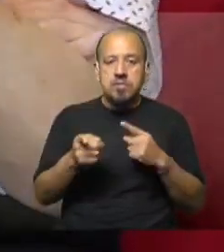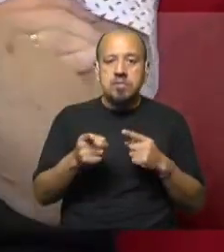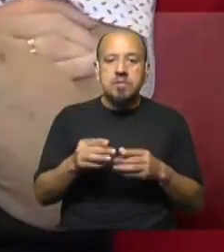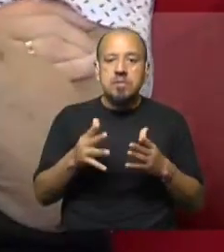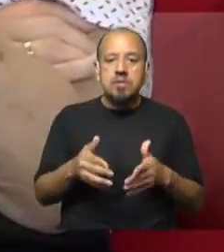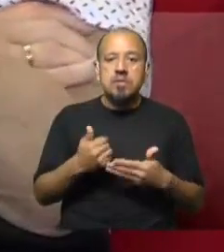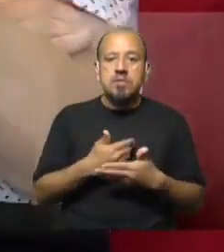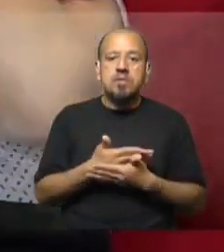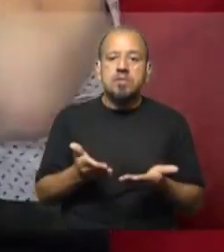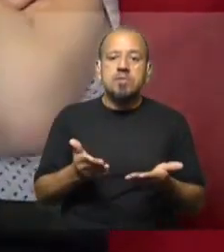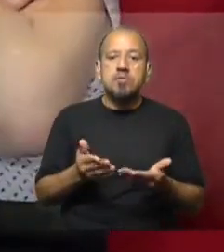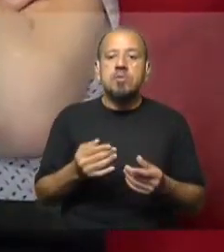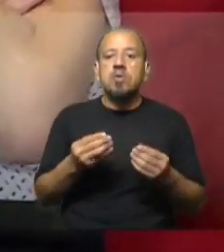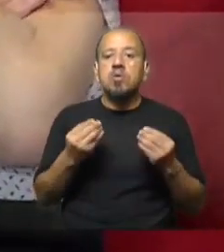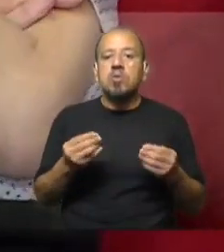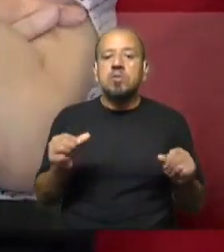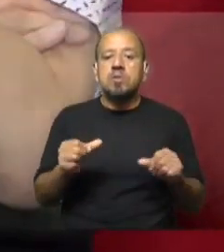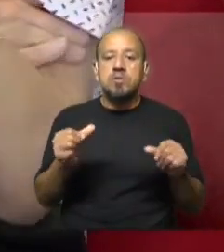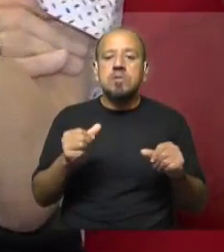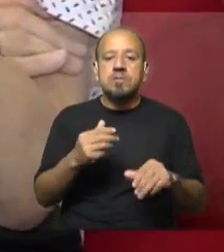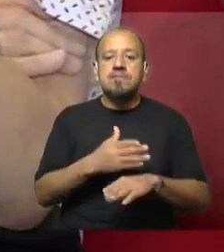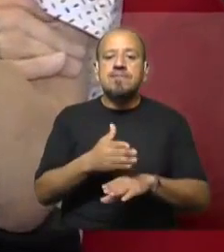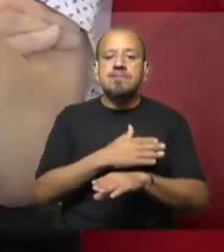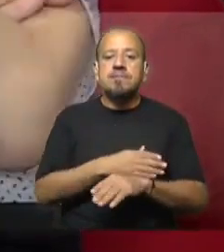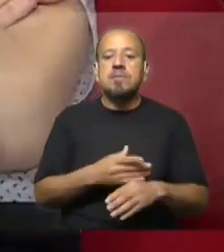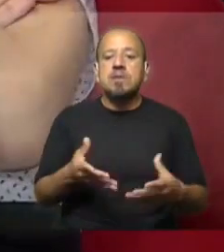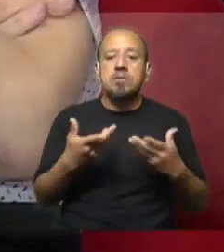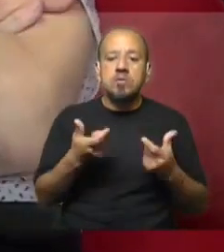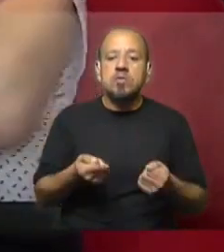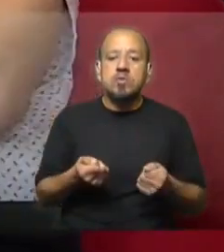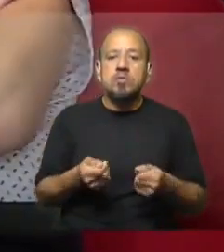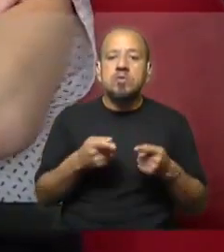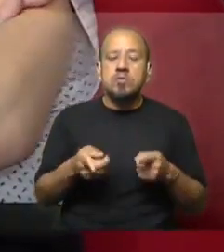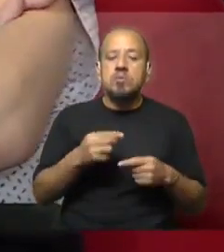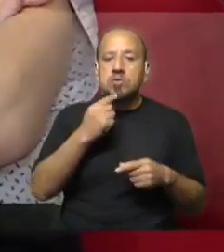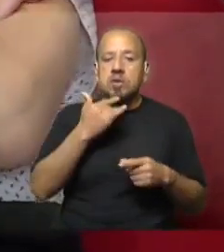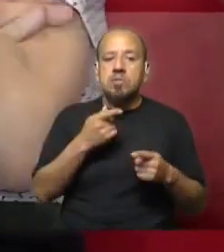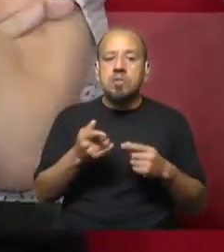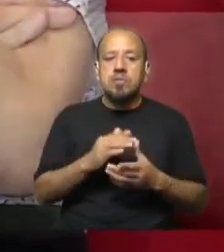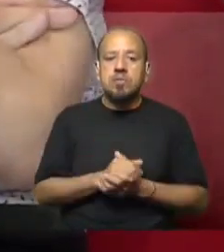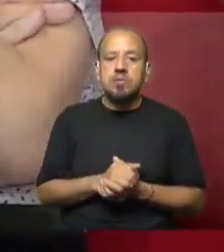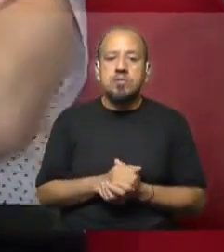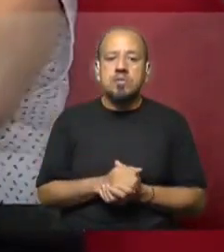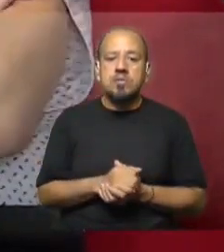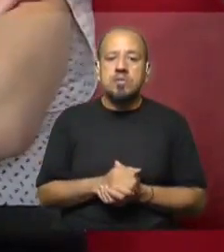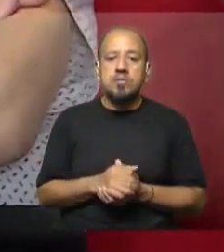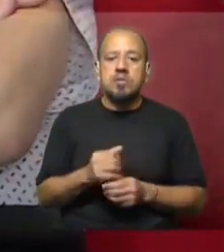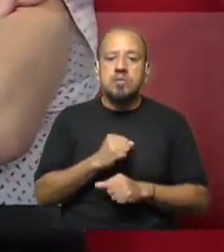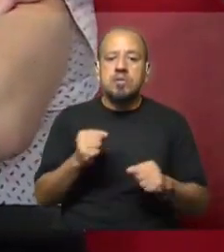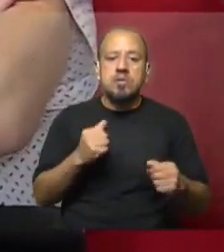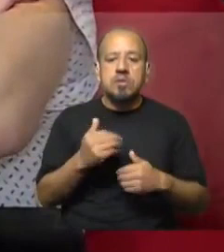les mostremos a los inmigrantes cómo se vivía antes y cómo se ayudaban, y que ellos lo tomen como un ejemplo y que puedan salir para